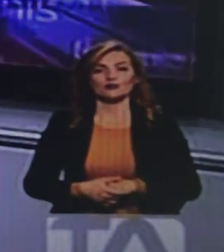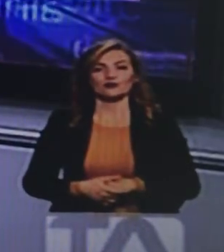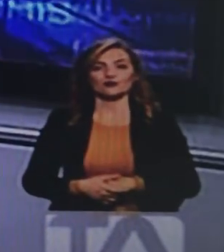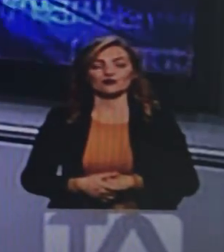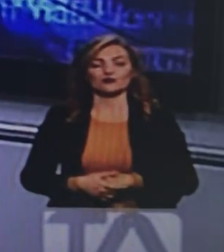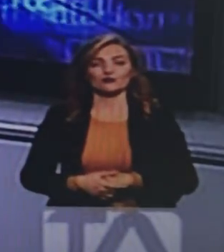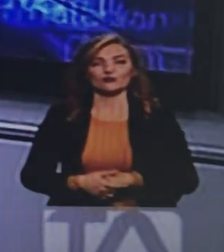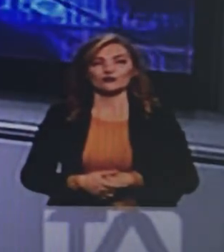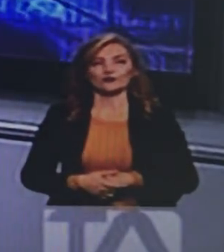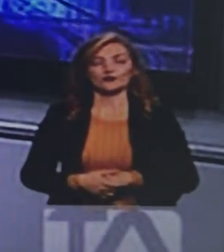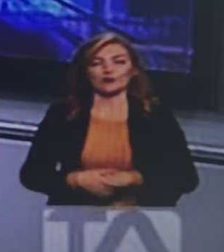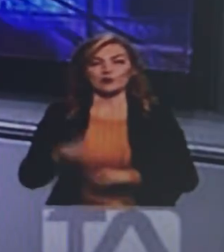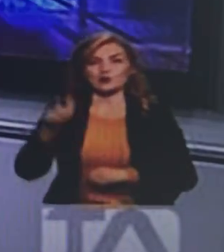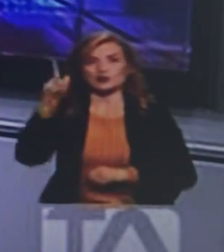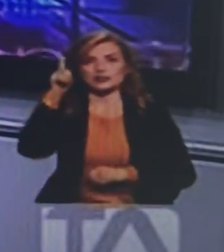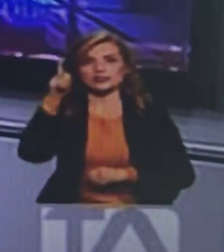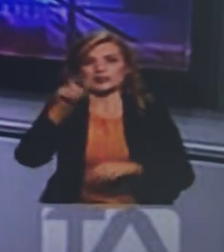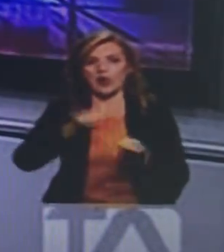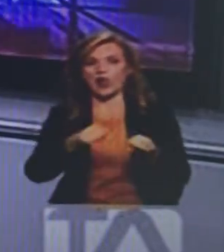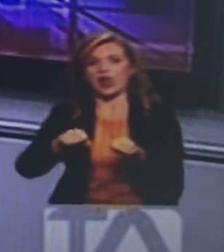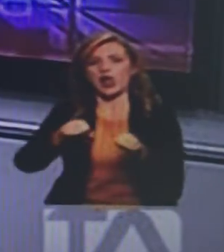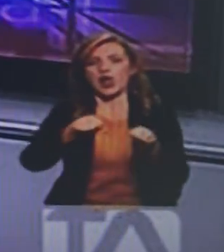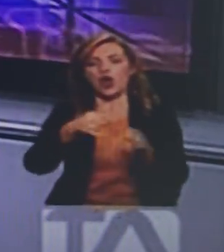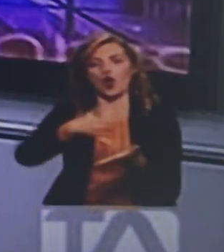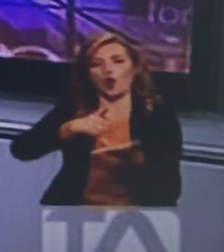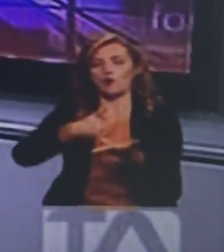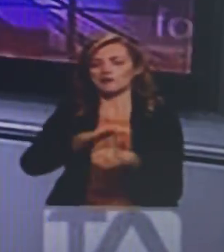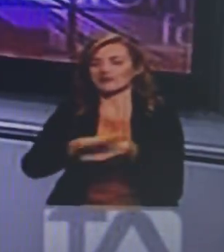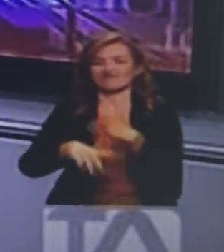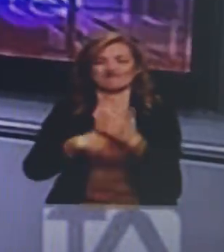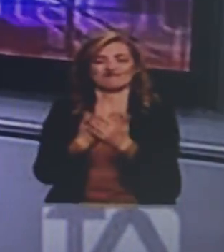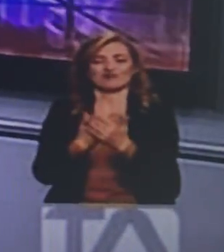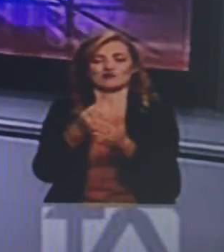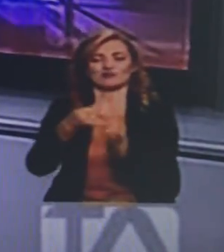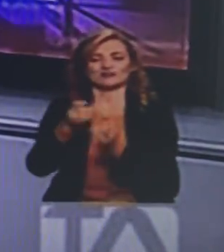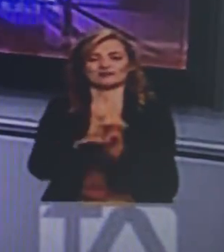Daza está pegadito, el líder de esta Copa Prime. Todos invitados este fin de semana. Hablemos.